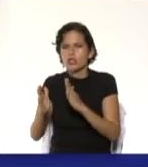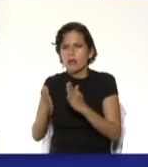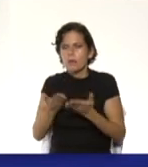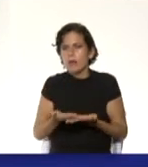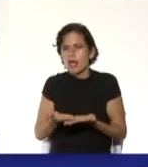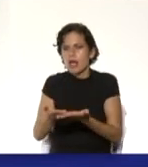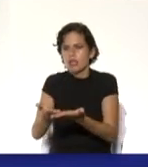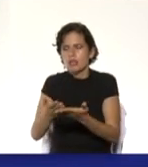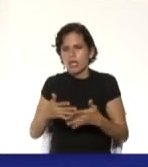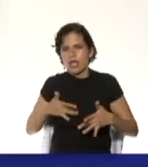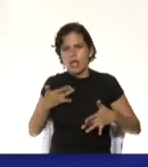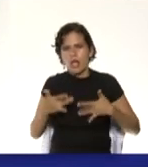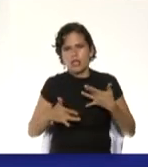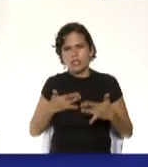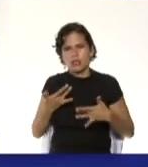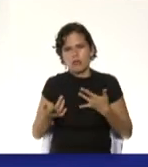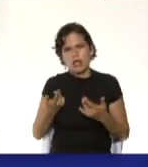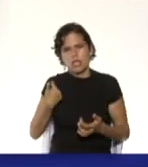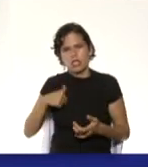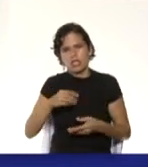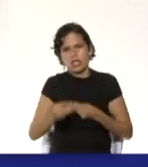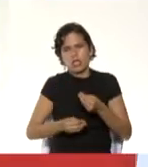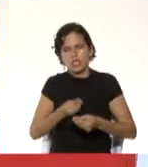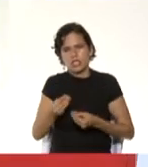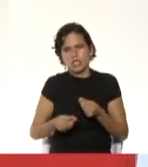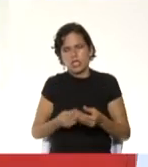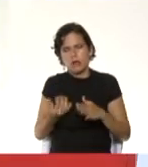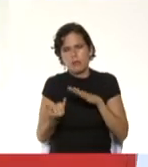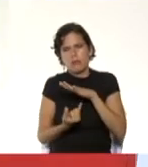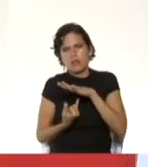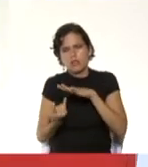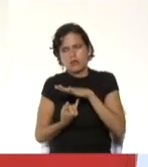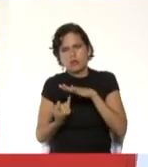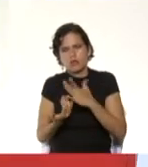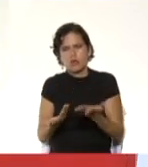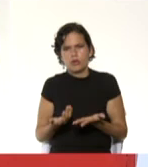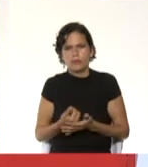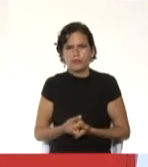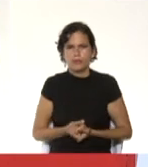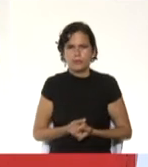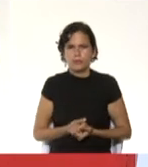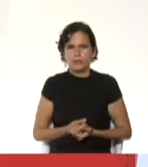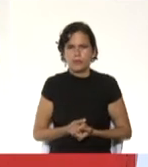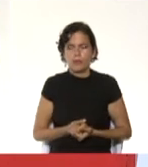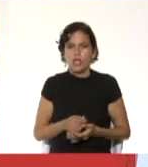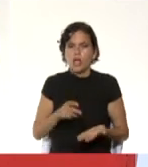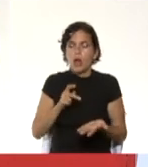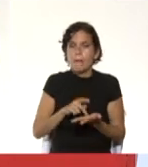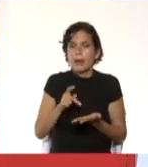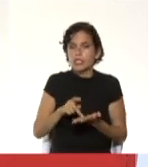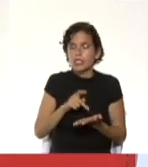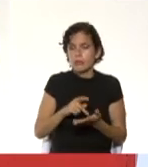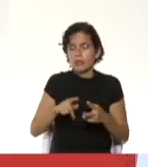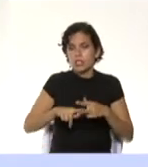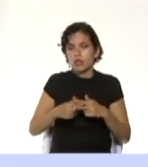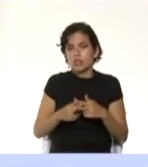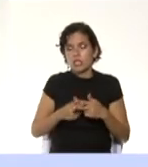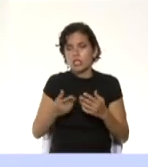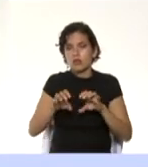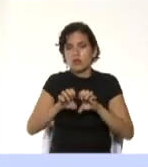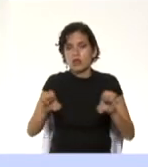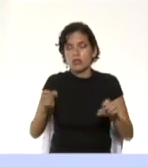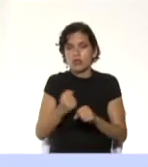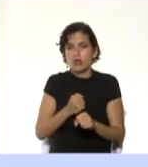de las actividades que debes llevar para la institución educativa o en el caso de los participantes de los talleres de educación